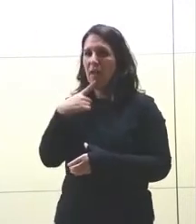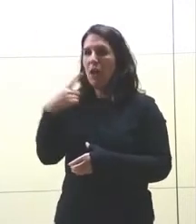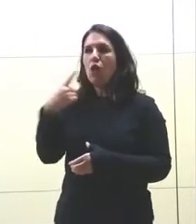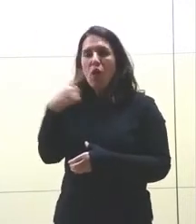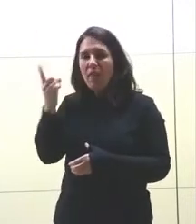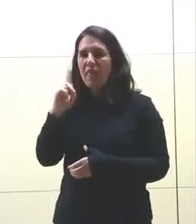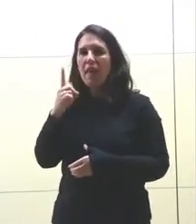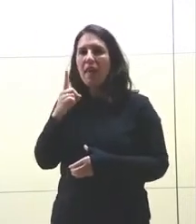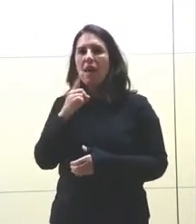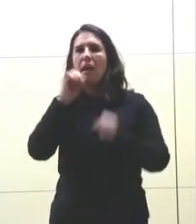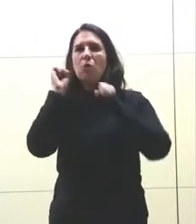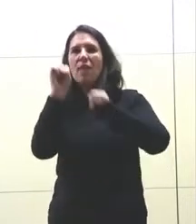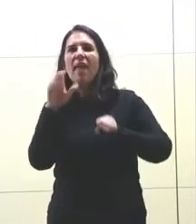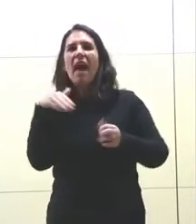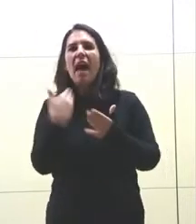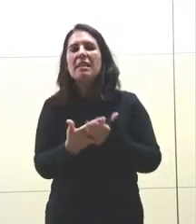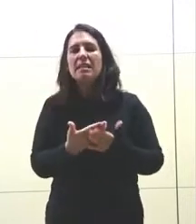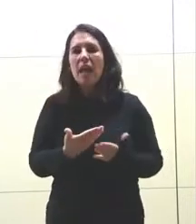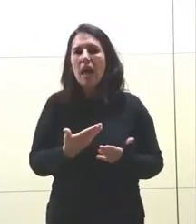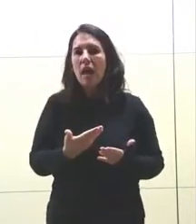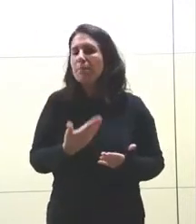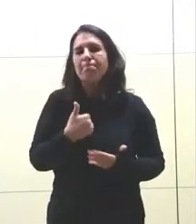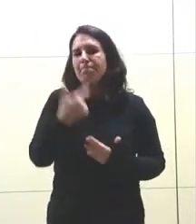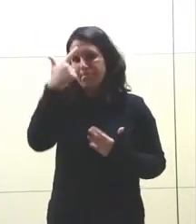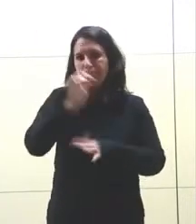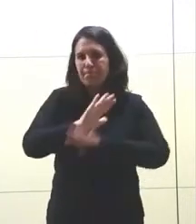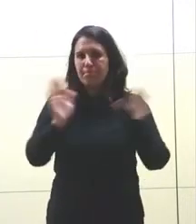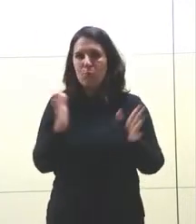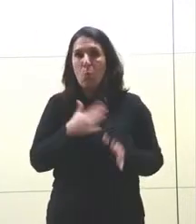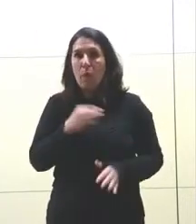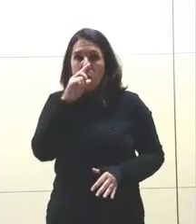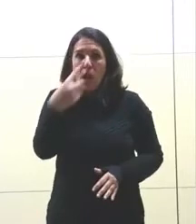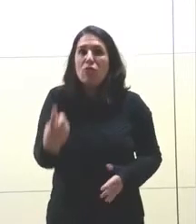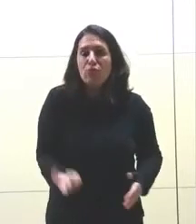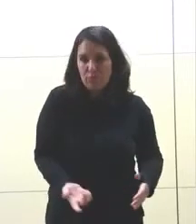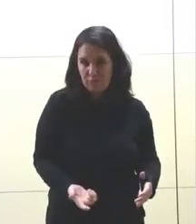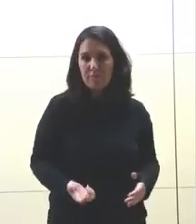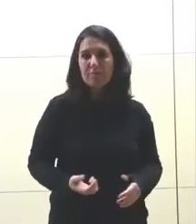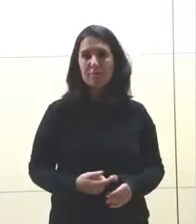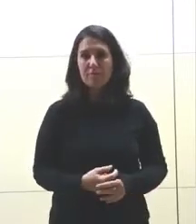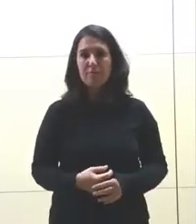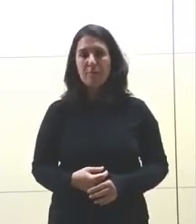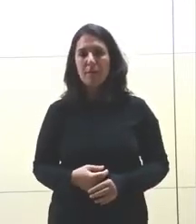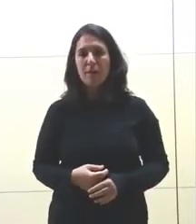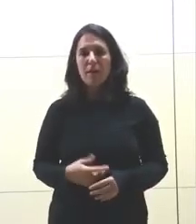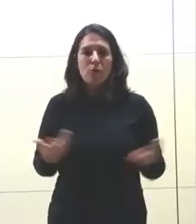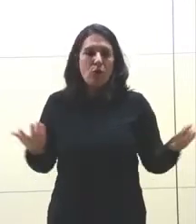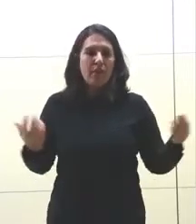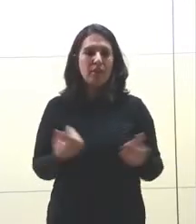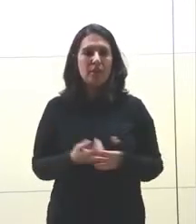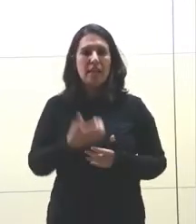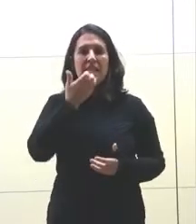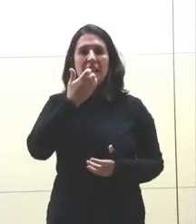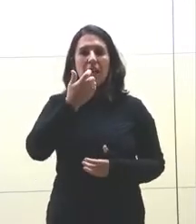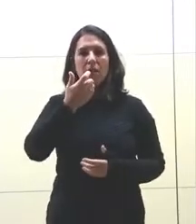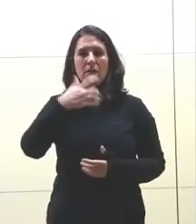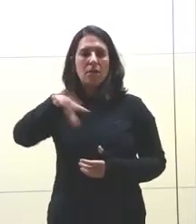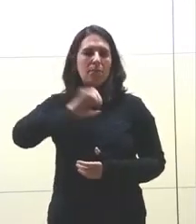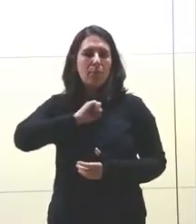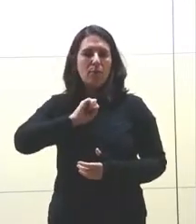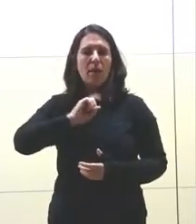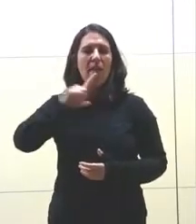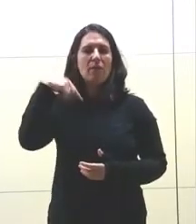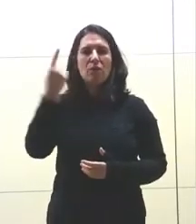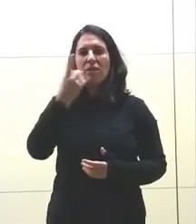inmunidad. La inmunidad puede durar quizás un año. ¿Y qué pasa si la gente se infecta y al cabo de un